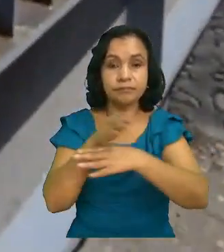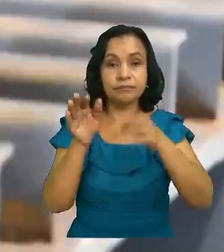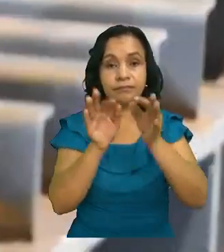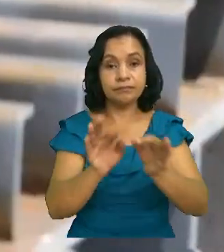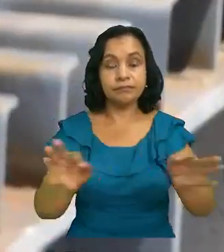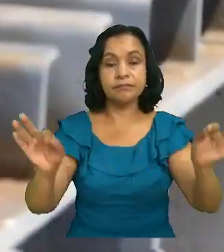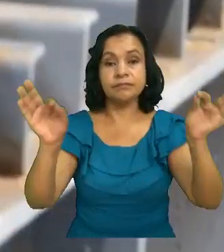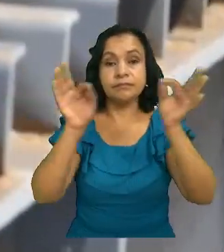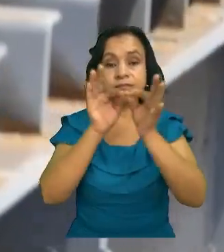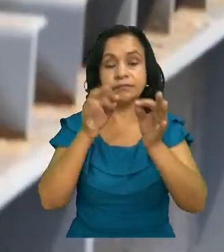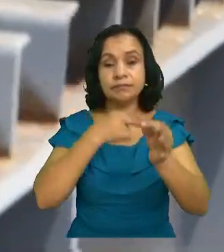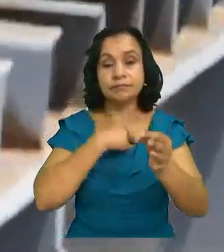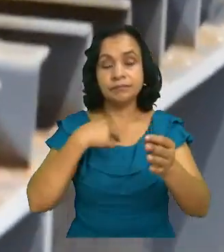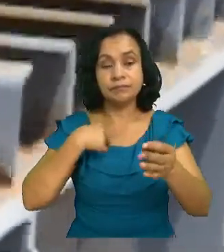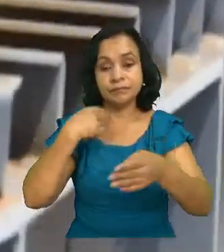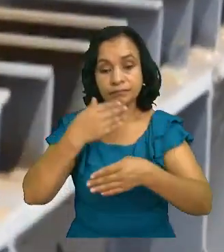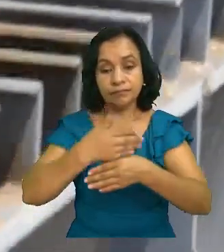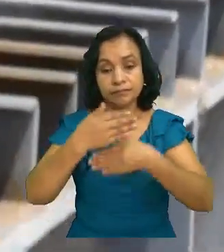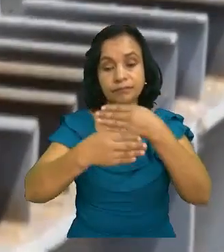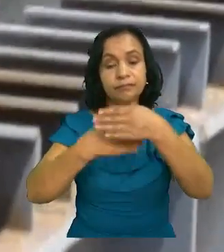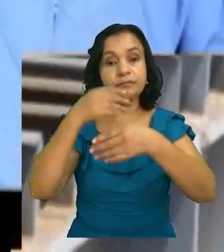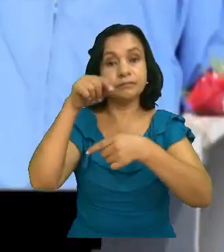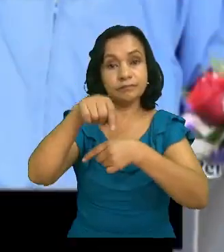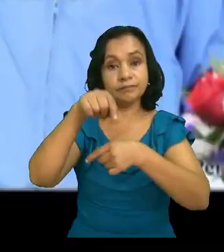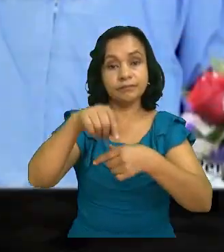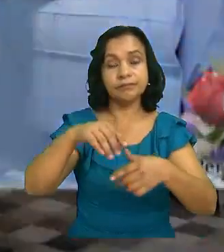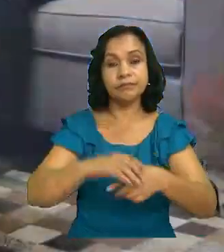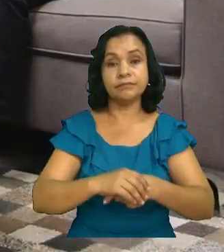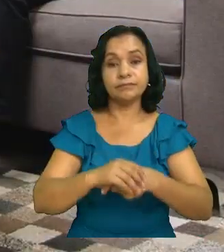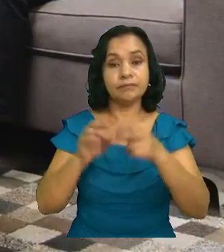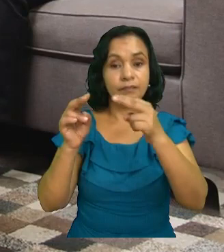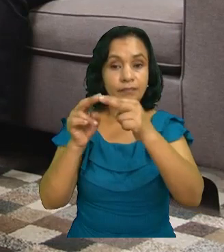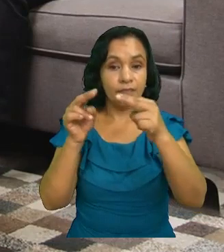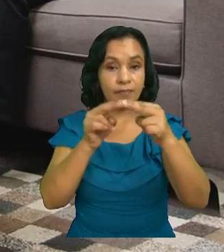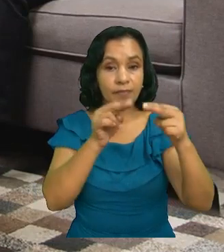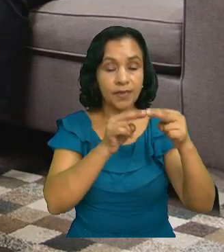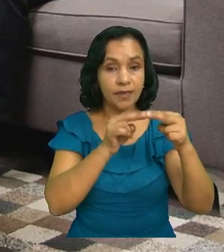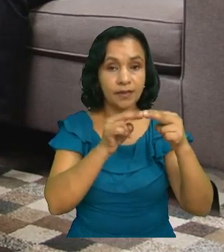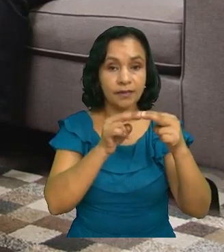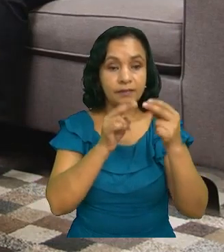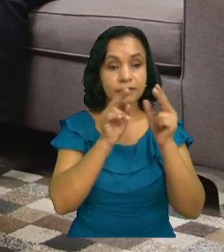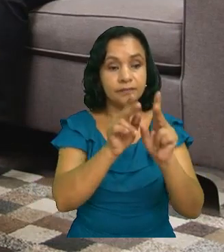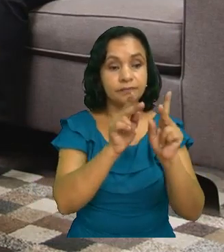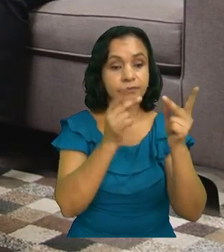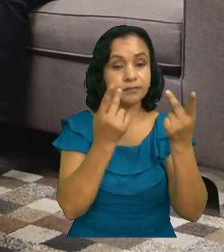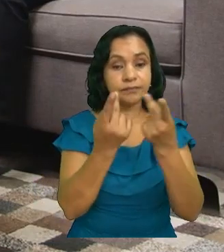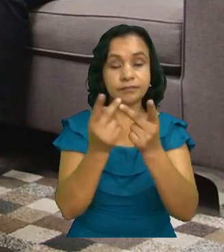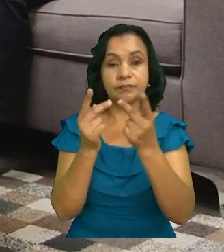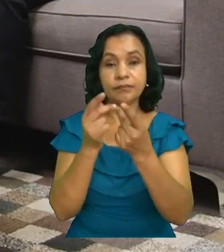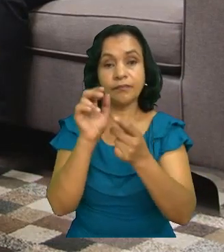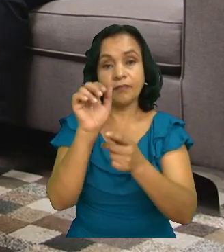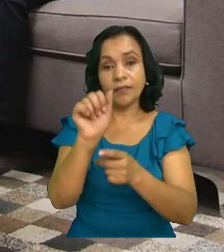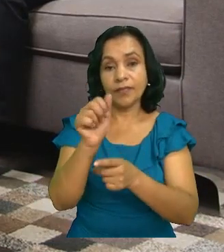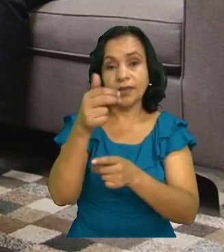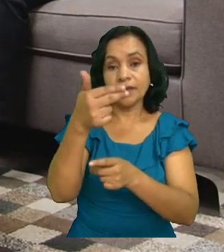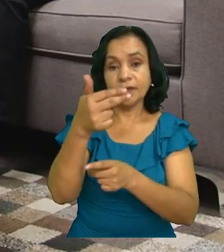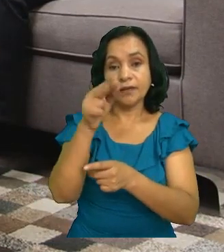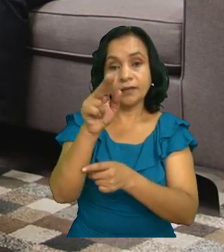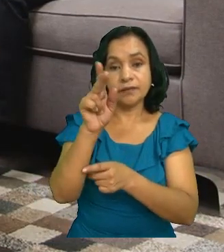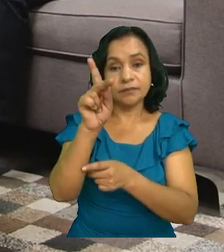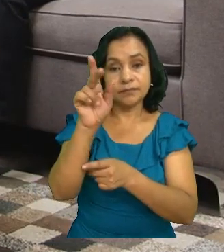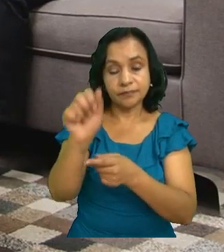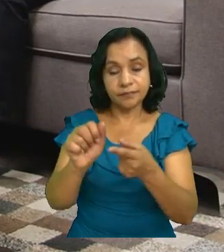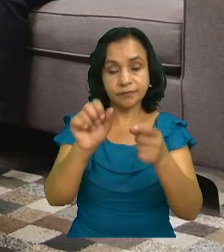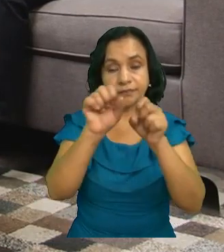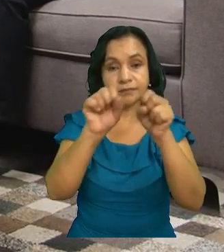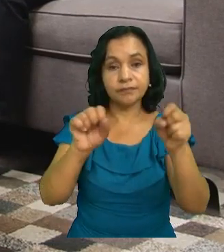importantísimos que se están construyendo ahí, la vinculación misma de las poblaciones de Achuapa, San Juan del Limay,